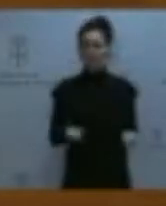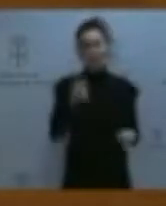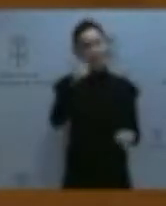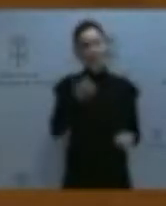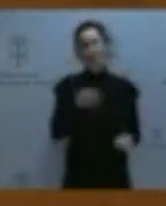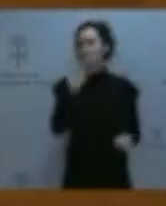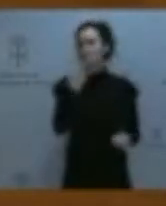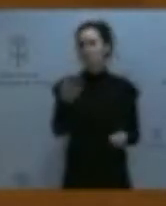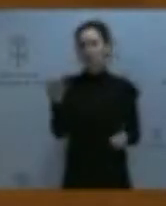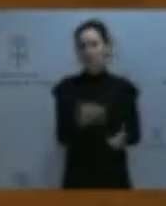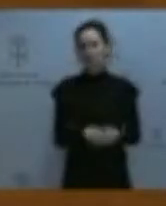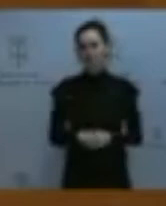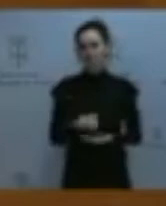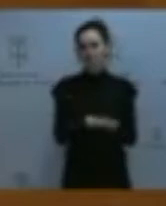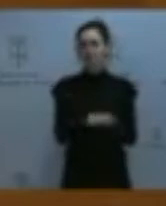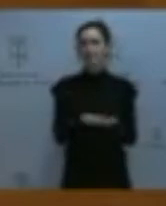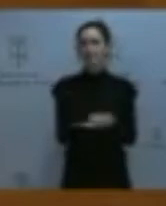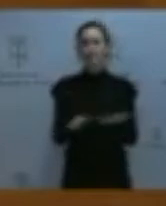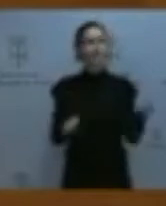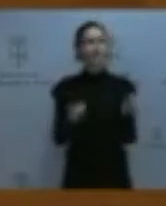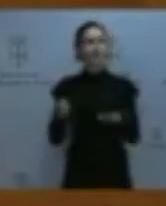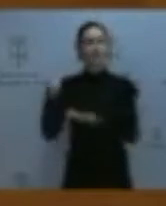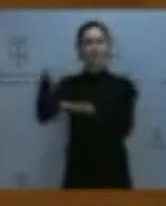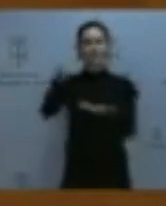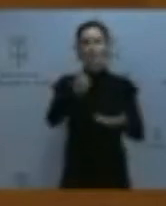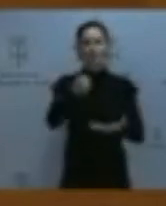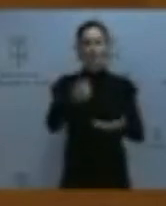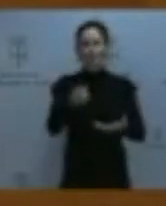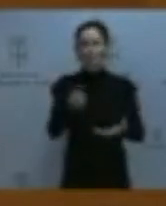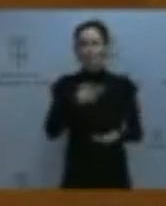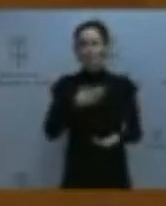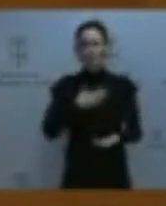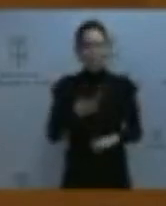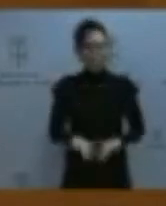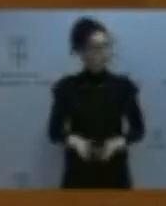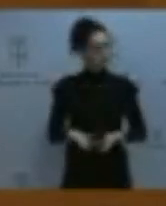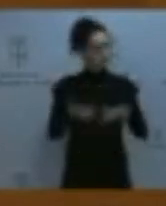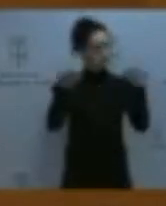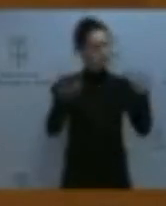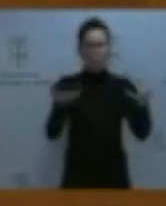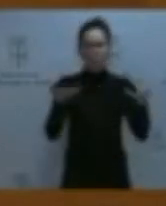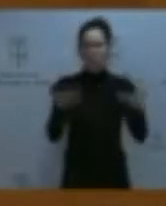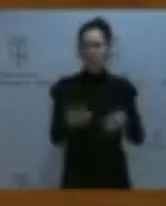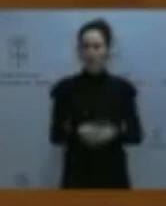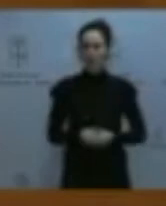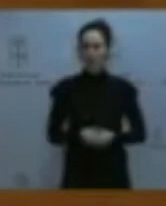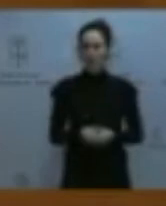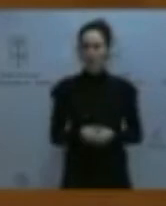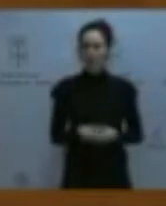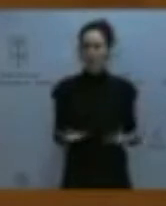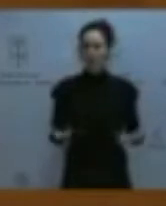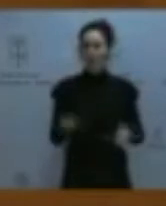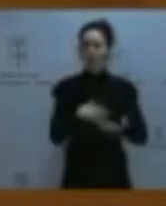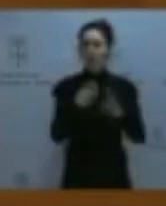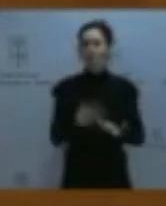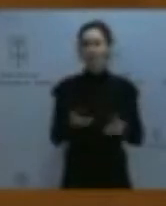verdad. Hablamos, en todo caso, de herencias con un patrimonio muy elevado, las que quedan fuera de estos límites, con un patrimonio muy elevado, con lo que parece justo que